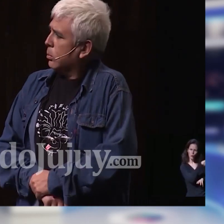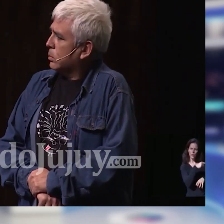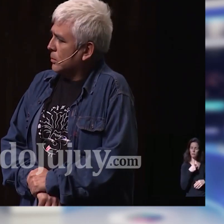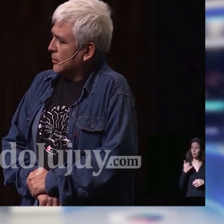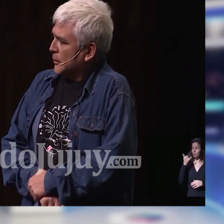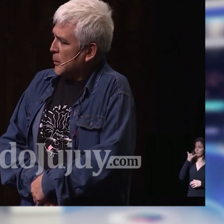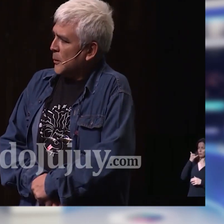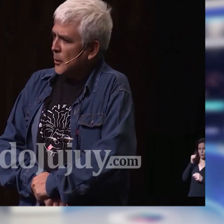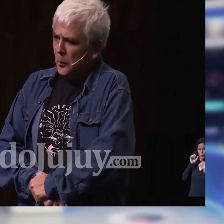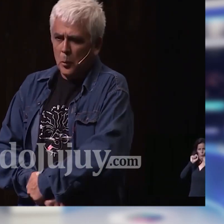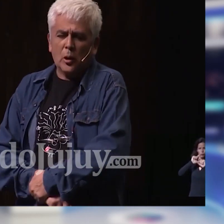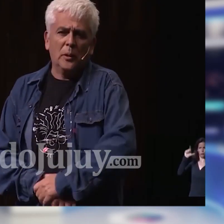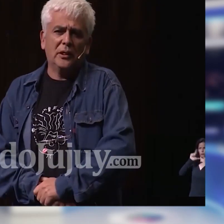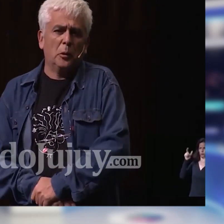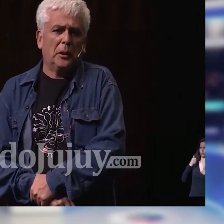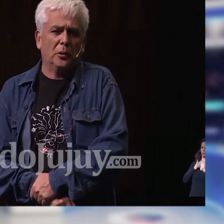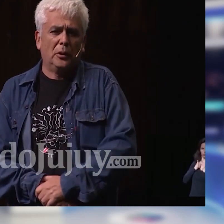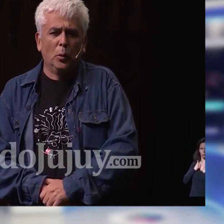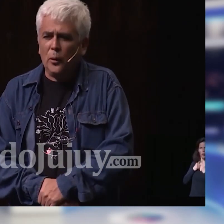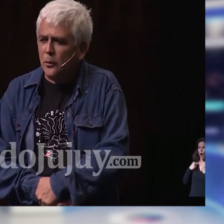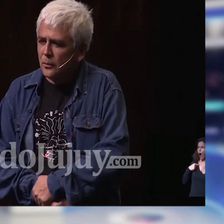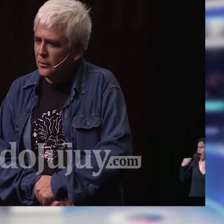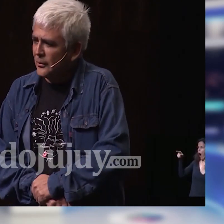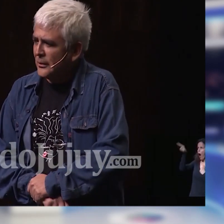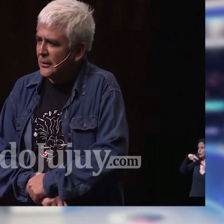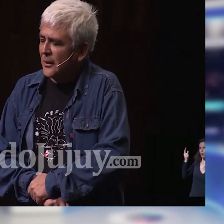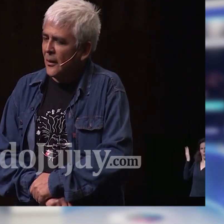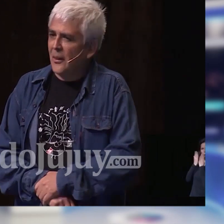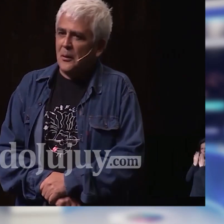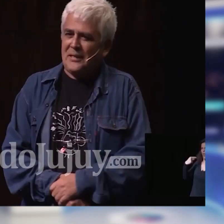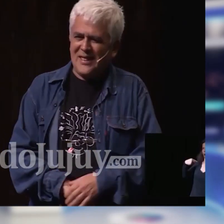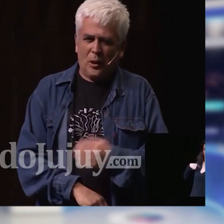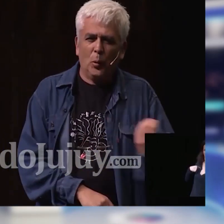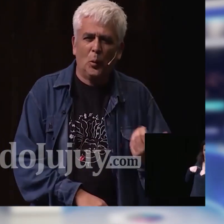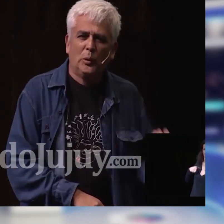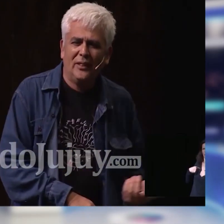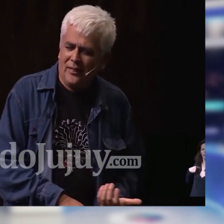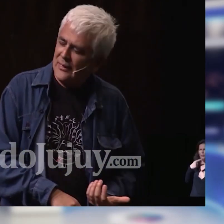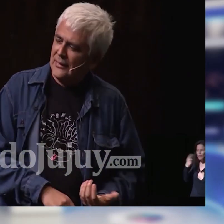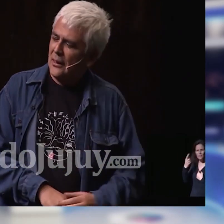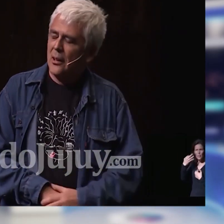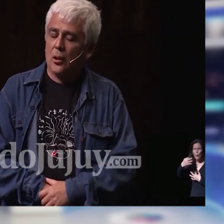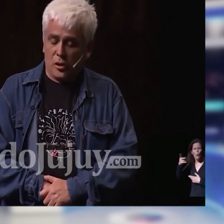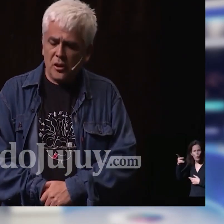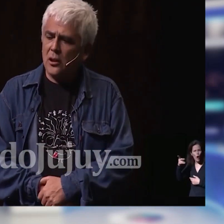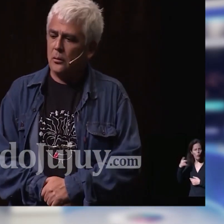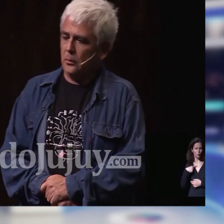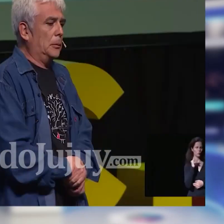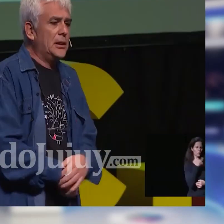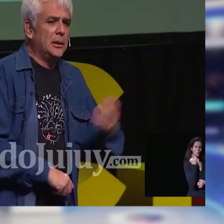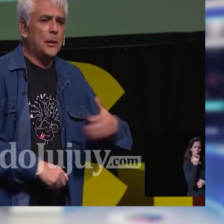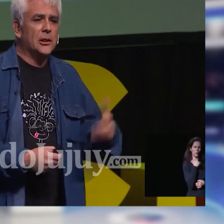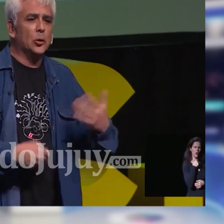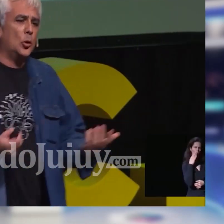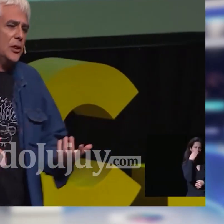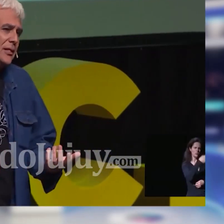Este profesor, nosotros lo estamos viendo ahora en imágenes, que tiene el pelo totalmente blanco. Yo sí. Le contaba a la gente que son 47 años de edad, por ahí confunde, ¿no? Las